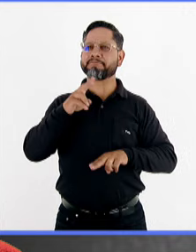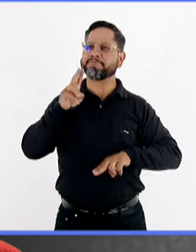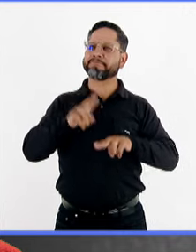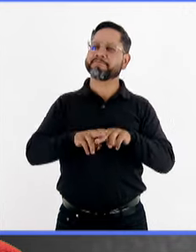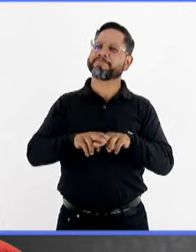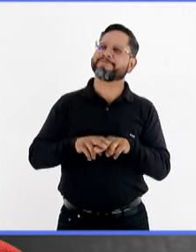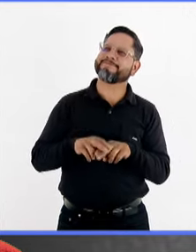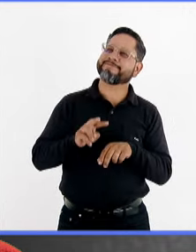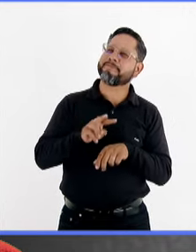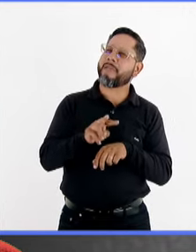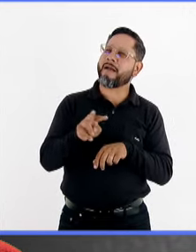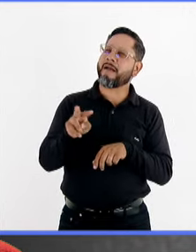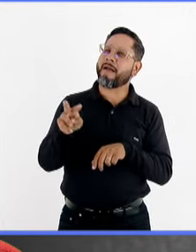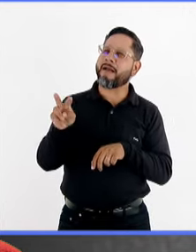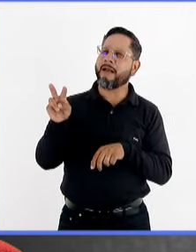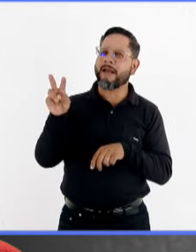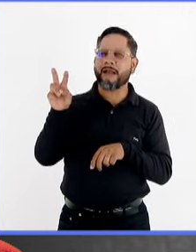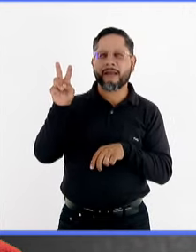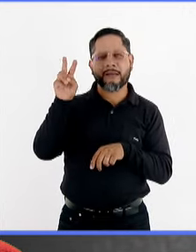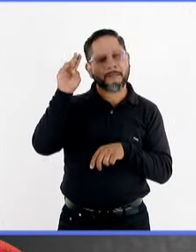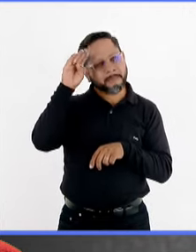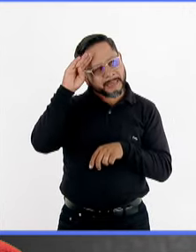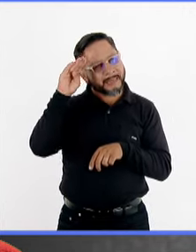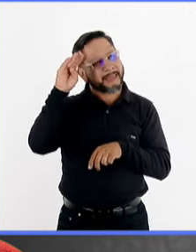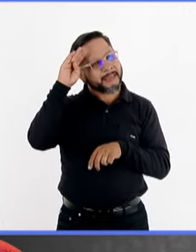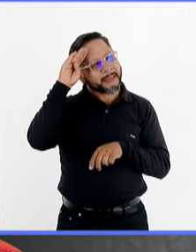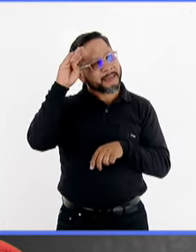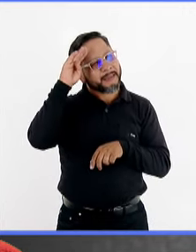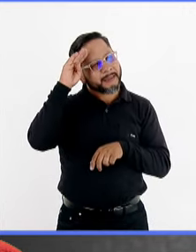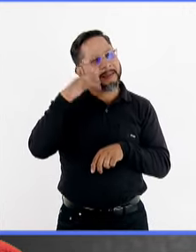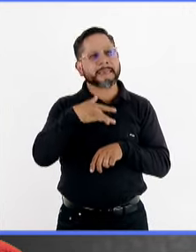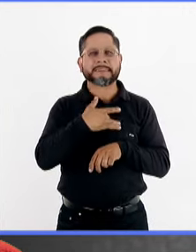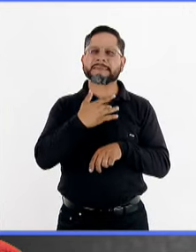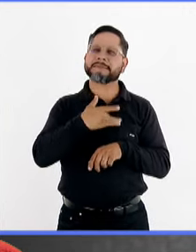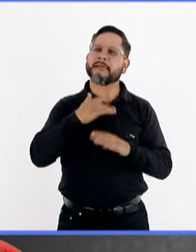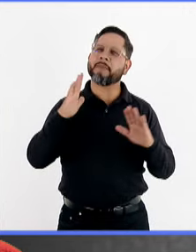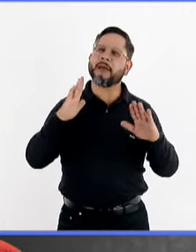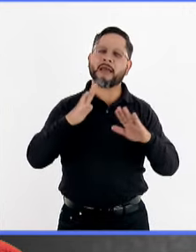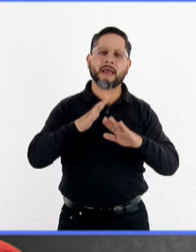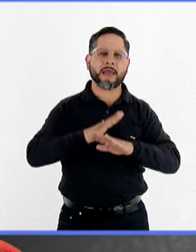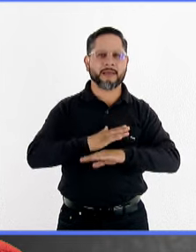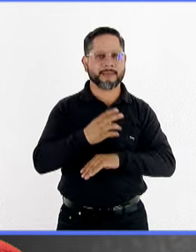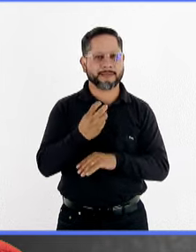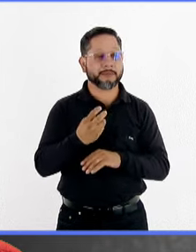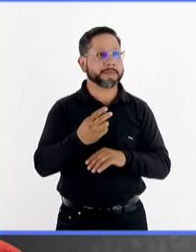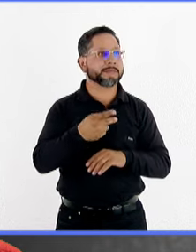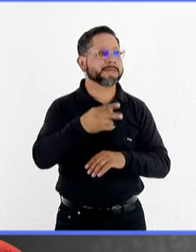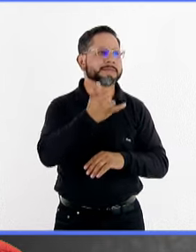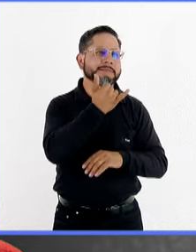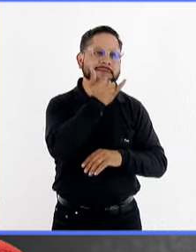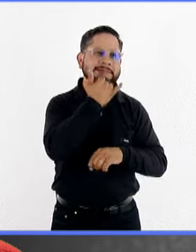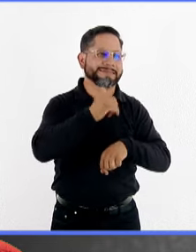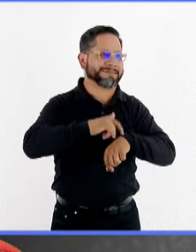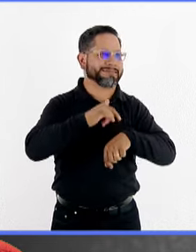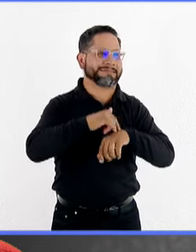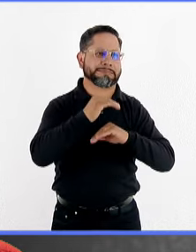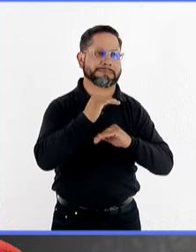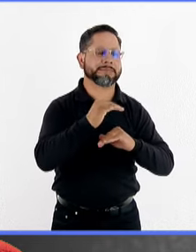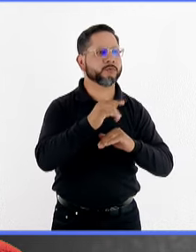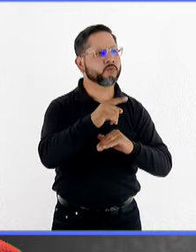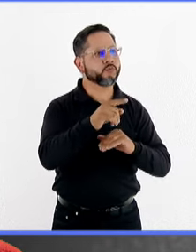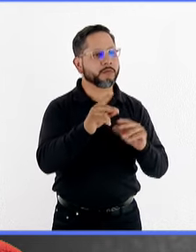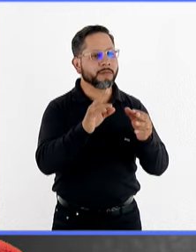sentarse, para meditar incluso. También claro, para eso. Todo eso se presta. Doctor, tenemos muy poquito tiempo. Cuénteme alguna